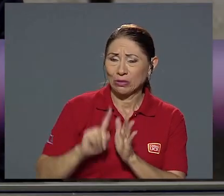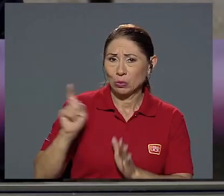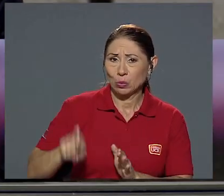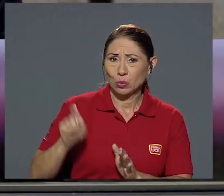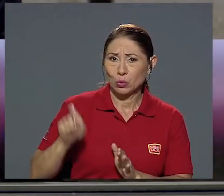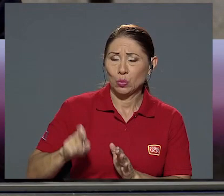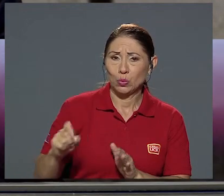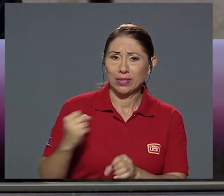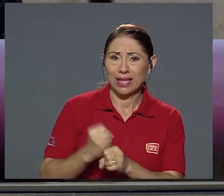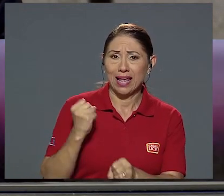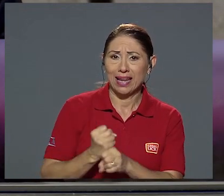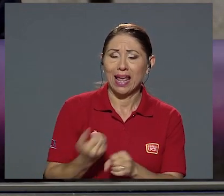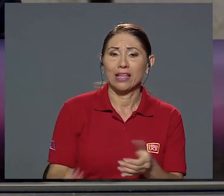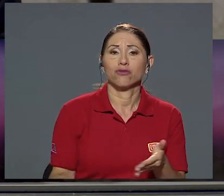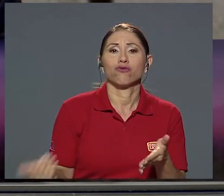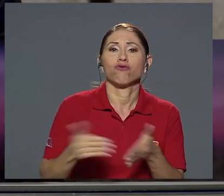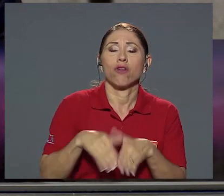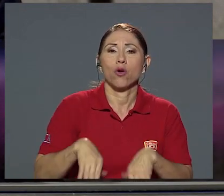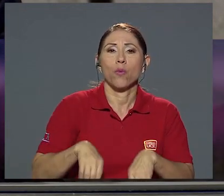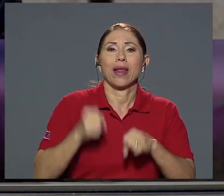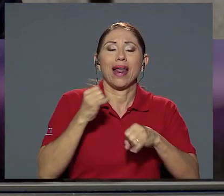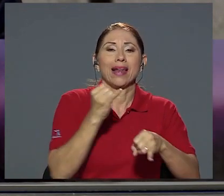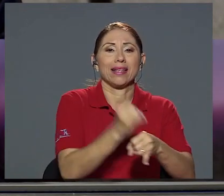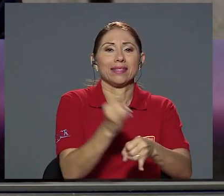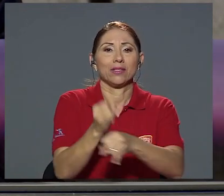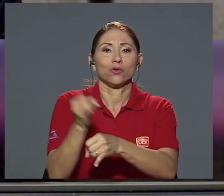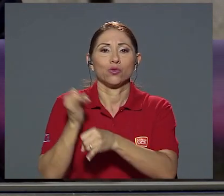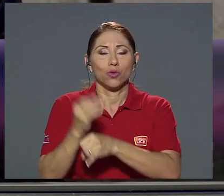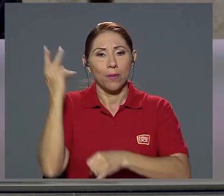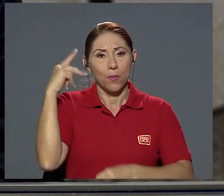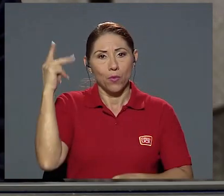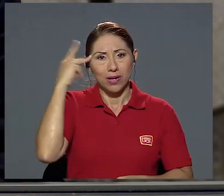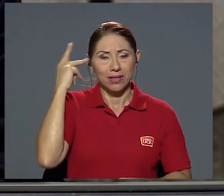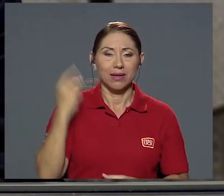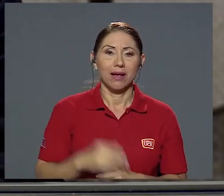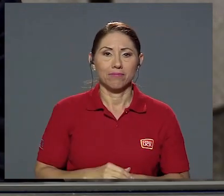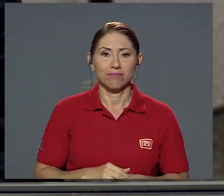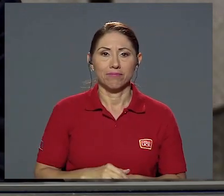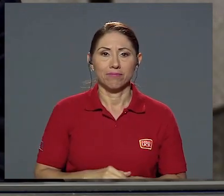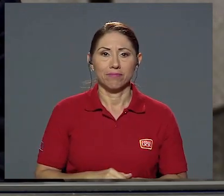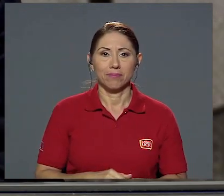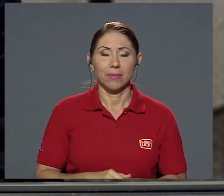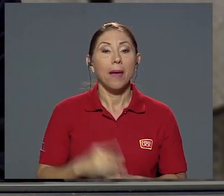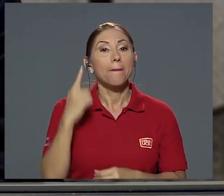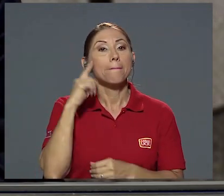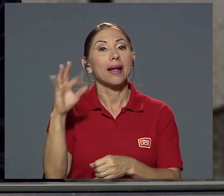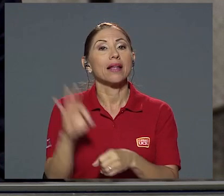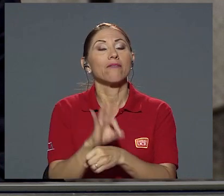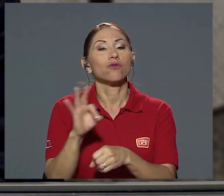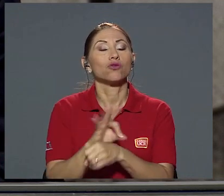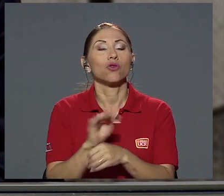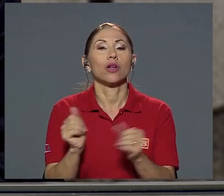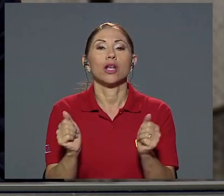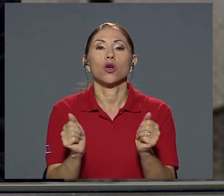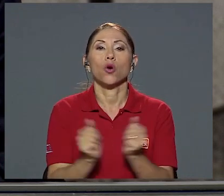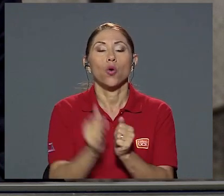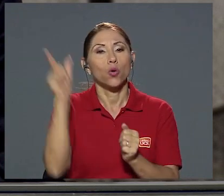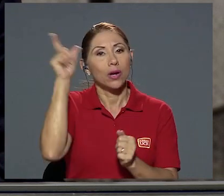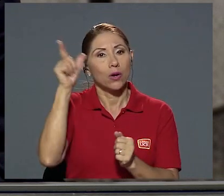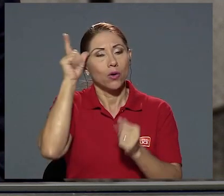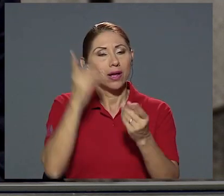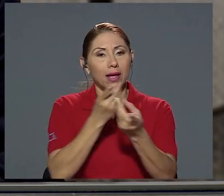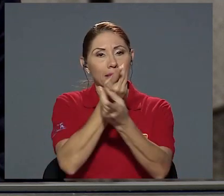urgente es recuperar la institucionalidad política para que funcione bajo